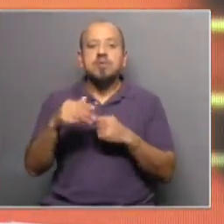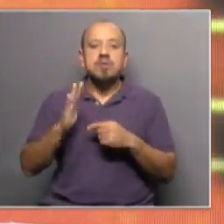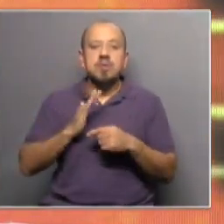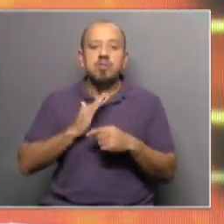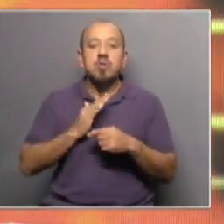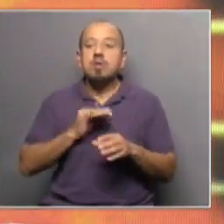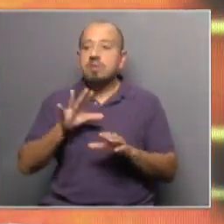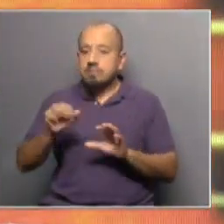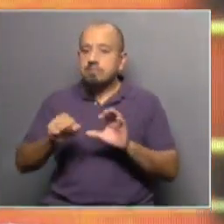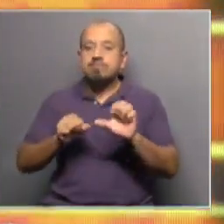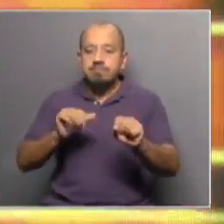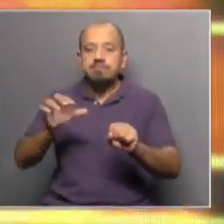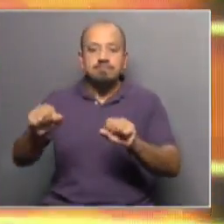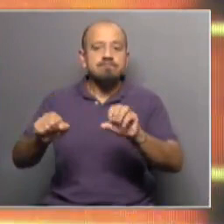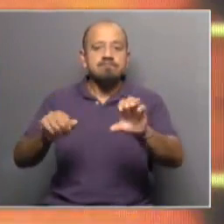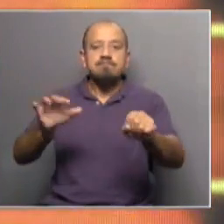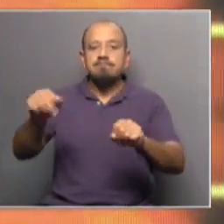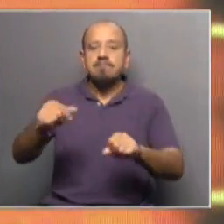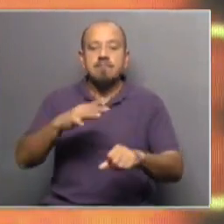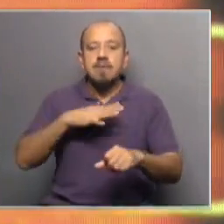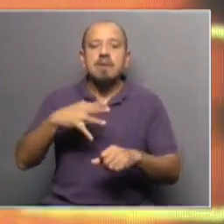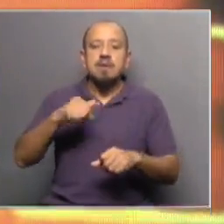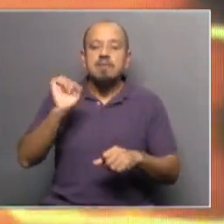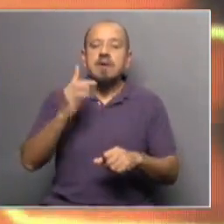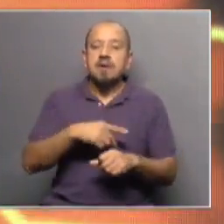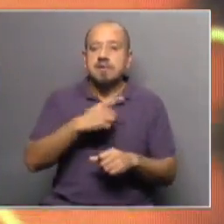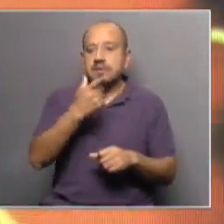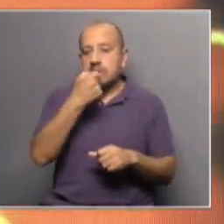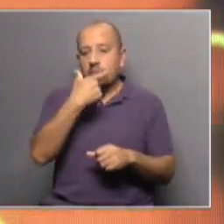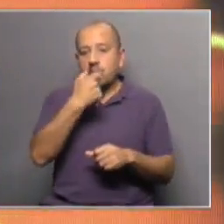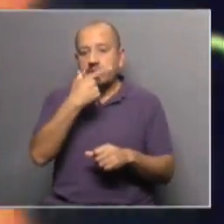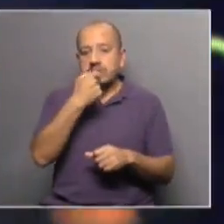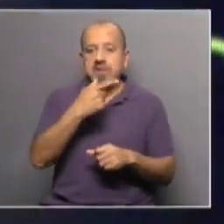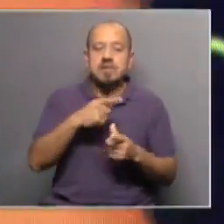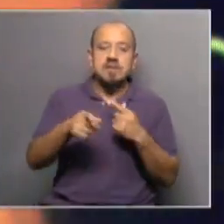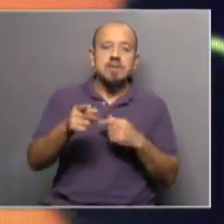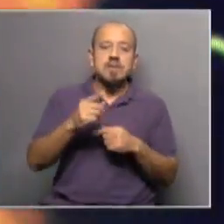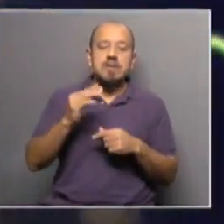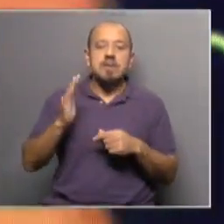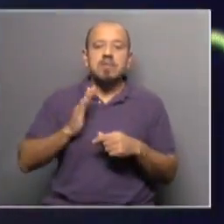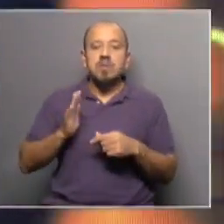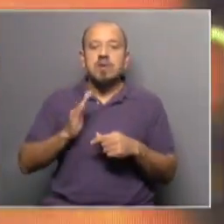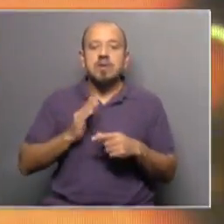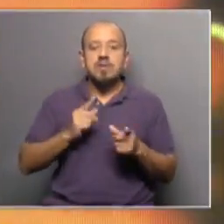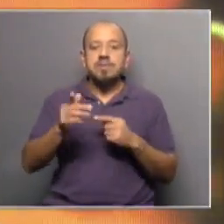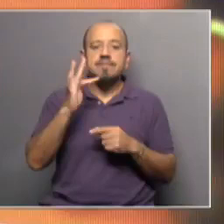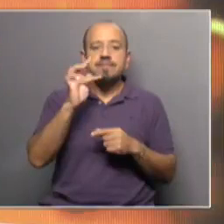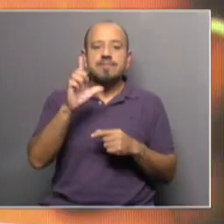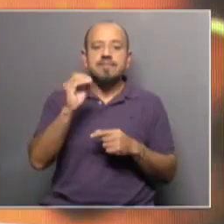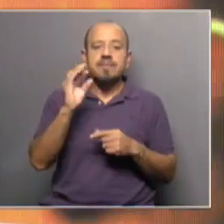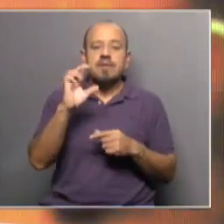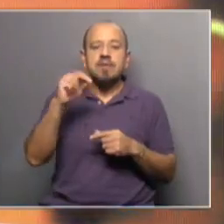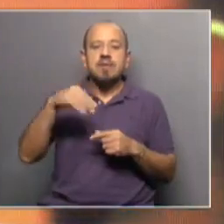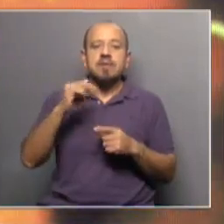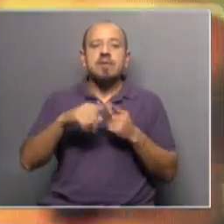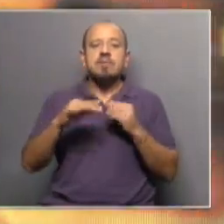terreno en ese lugar. Hay cada vez más árbitras mujeres que se pueden ir sumando. Y bueno, este caso, el de Florencia, ella decía, ojalá que sirva